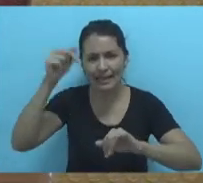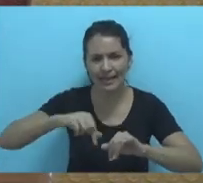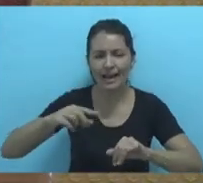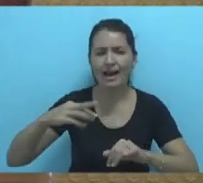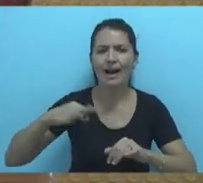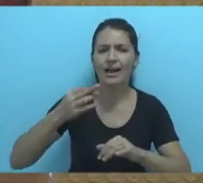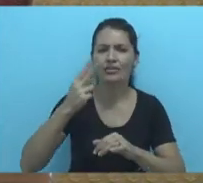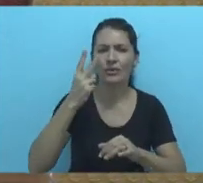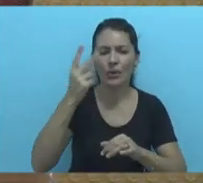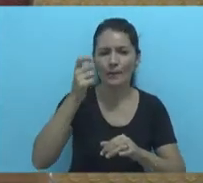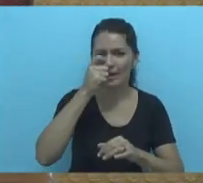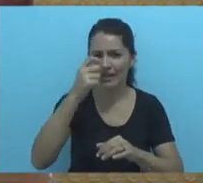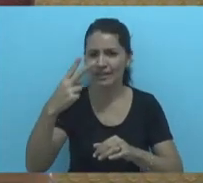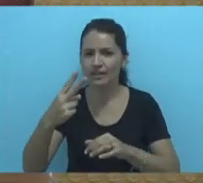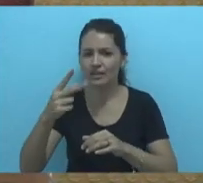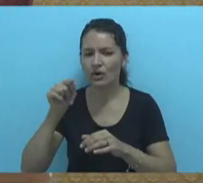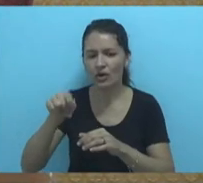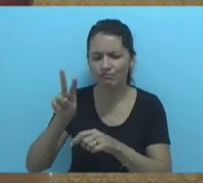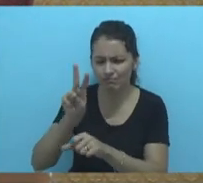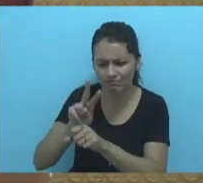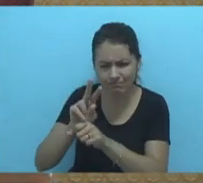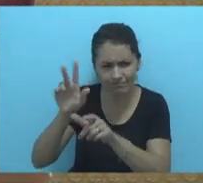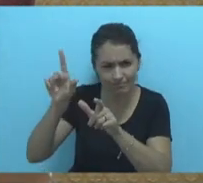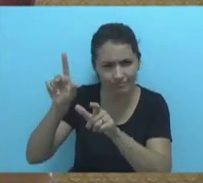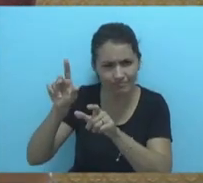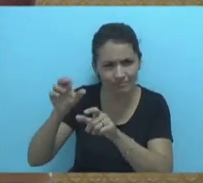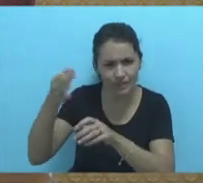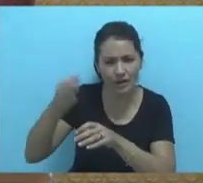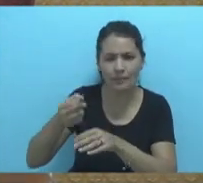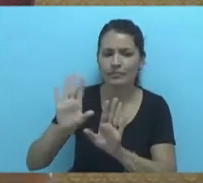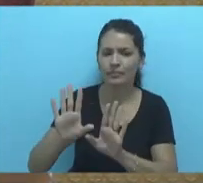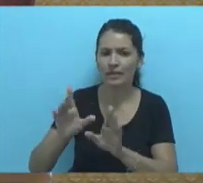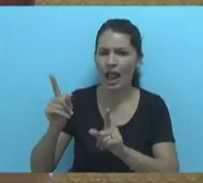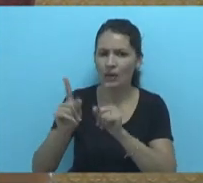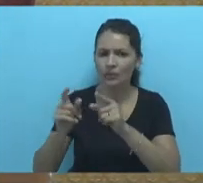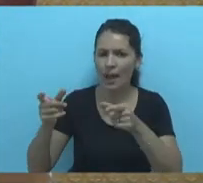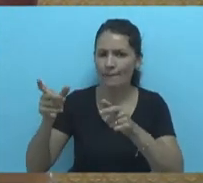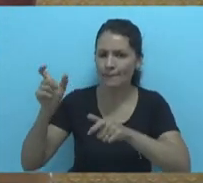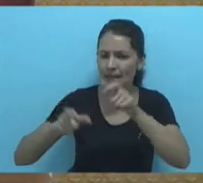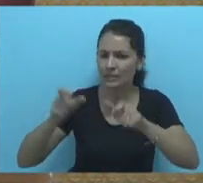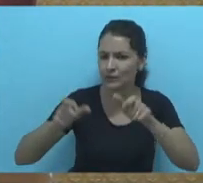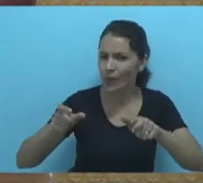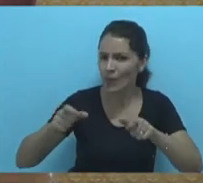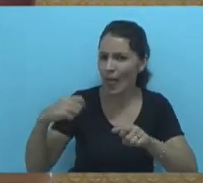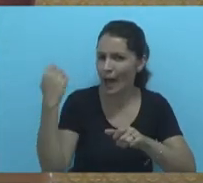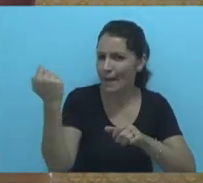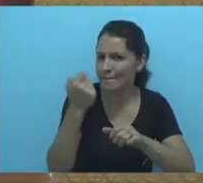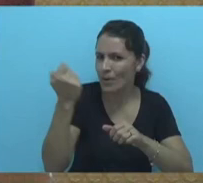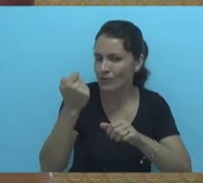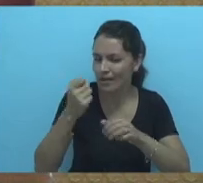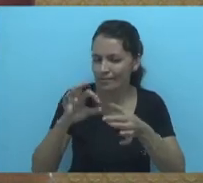2022 que los privilegios de señores feudales están por encima de la democracia